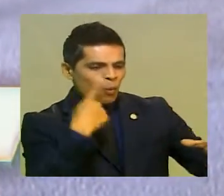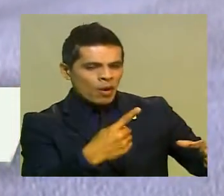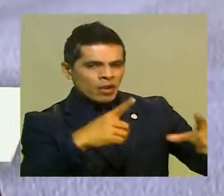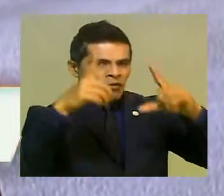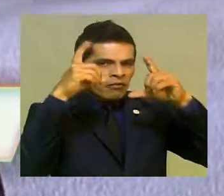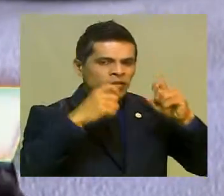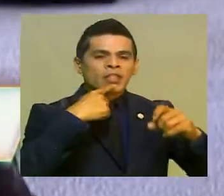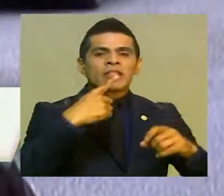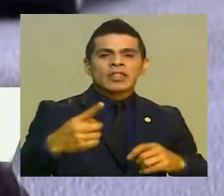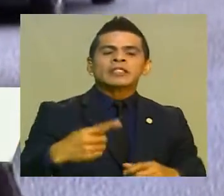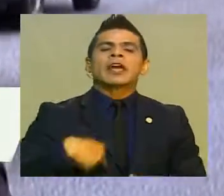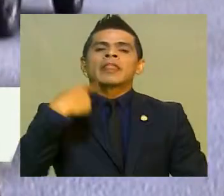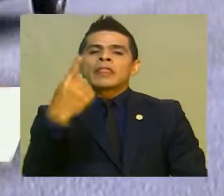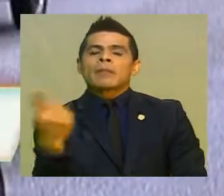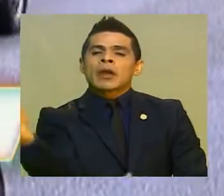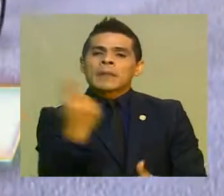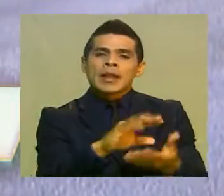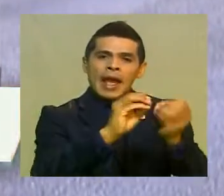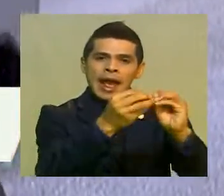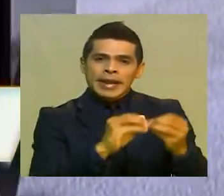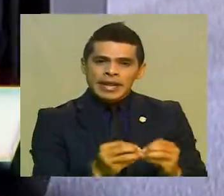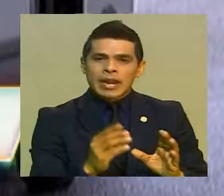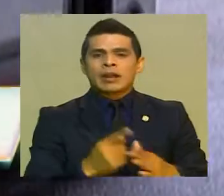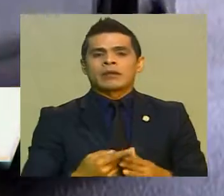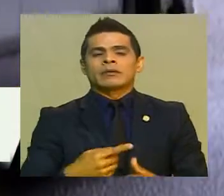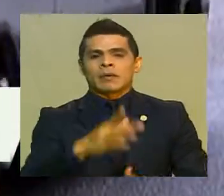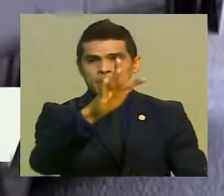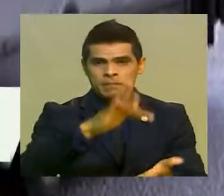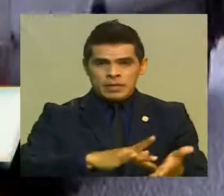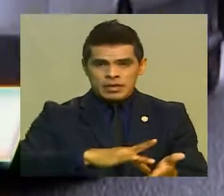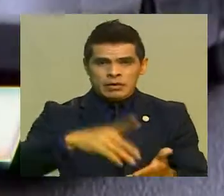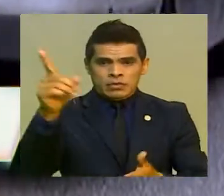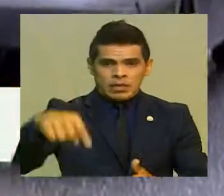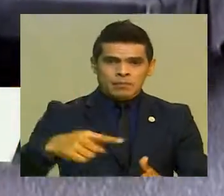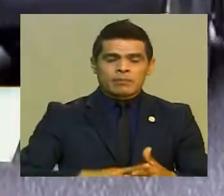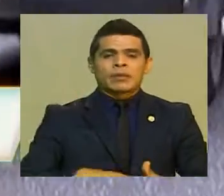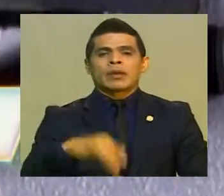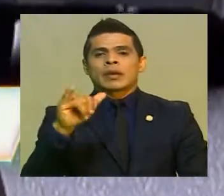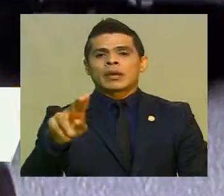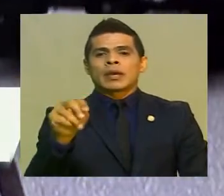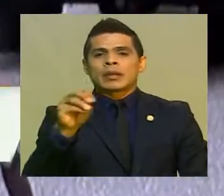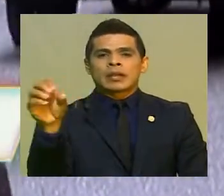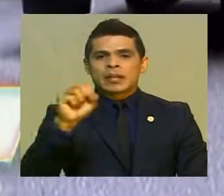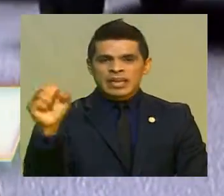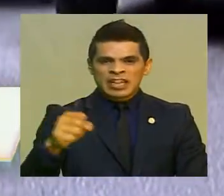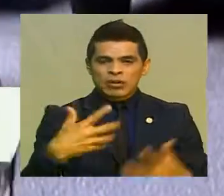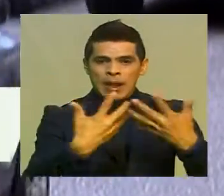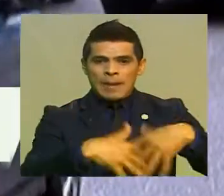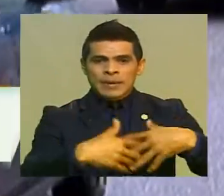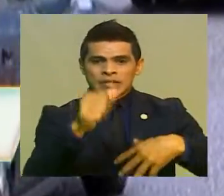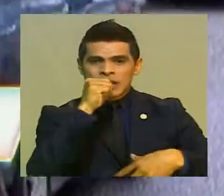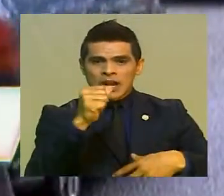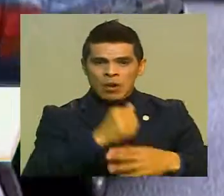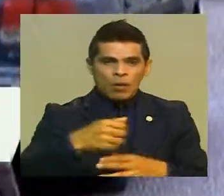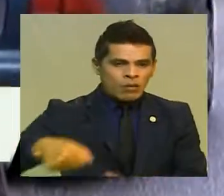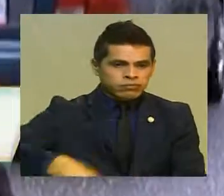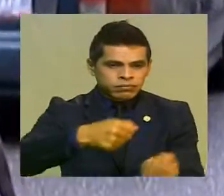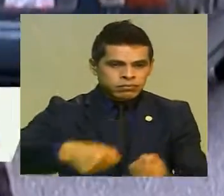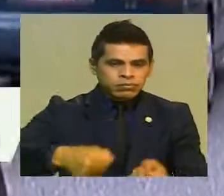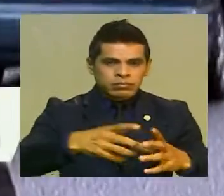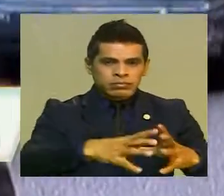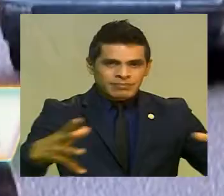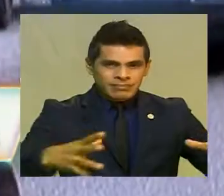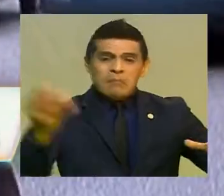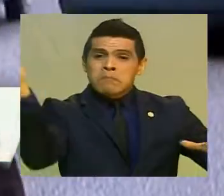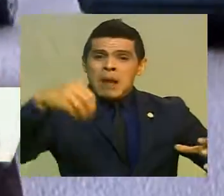dicen que van a venir a arreglar la problemática en más vinieron los de lino y ellos abrieron más el hueco porque vinieron